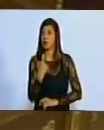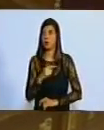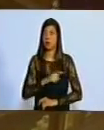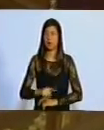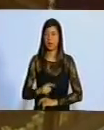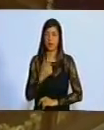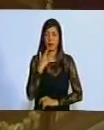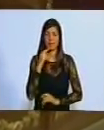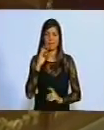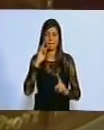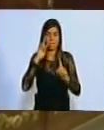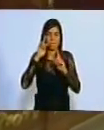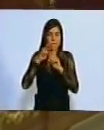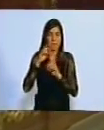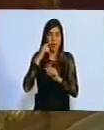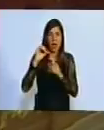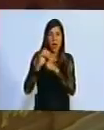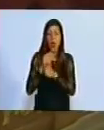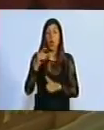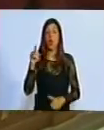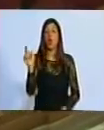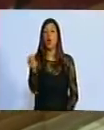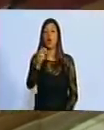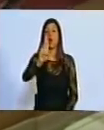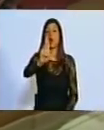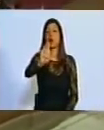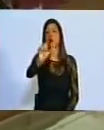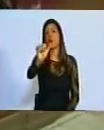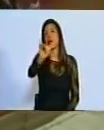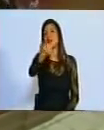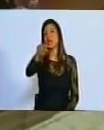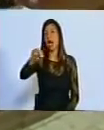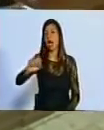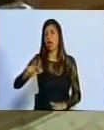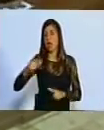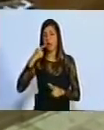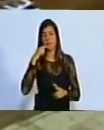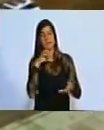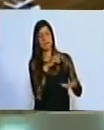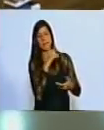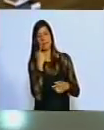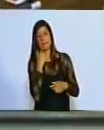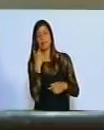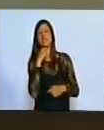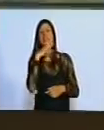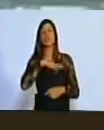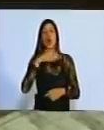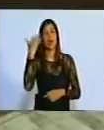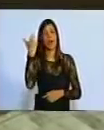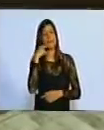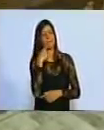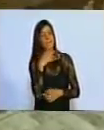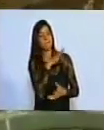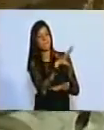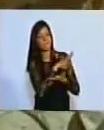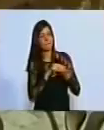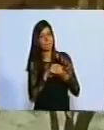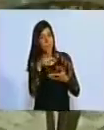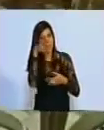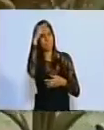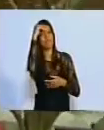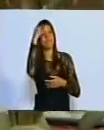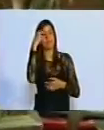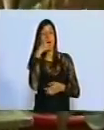ver la conquista de Guayana, traérnoslas al día de hoy y asumir desde aquí con nuestro